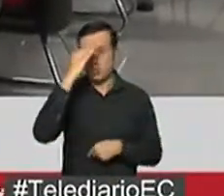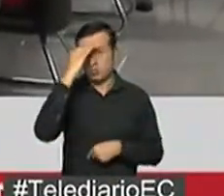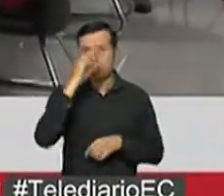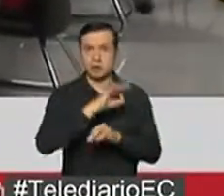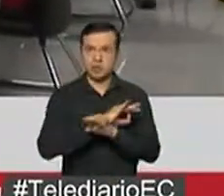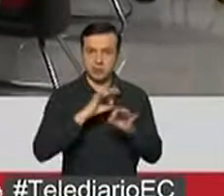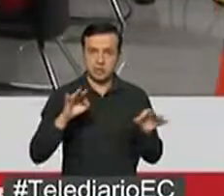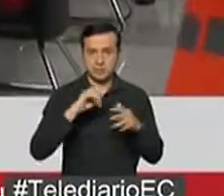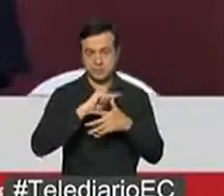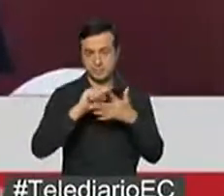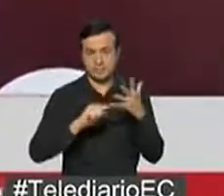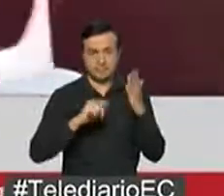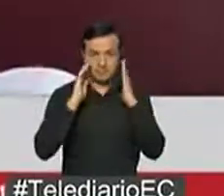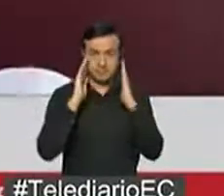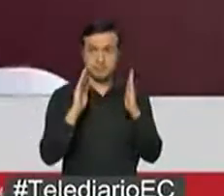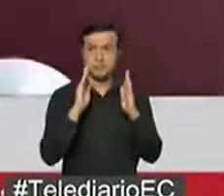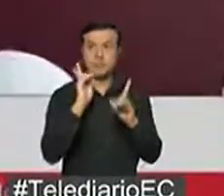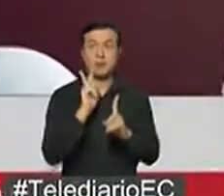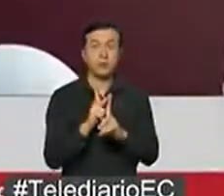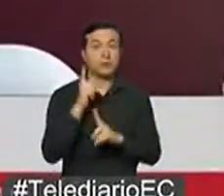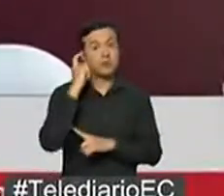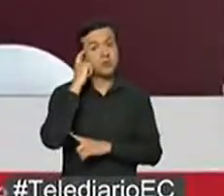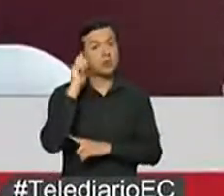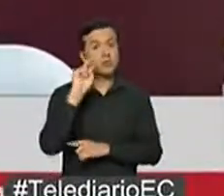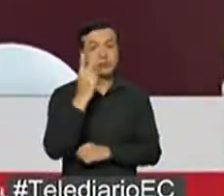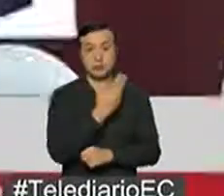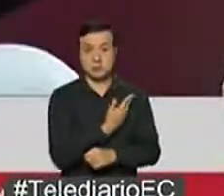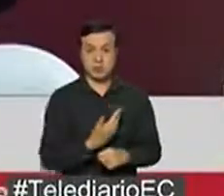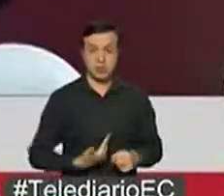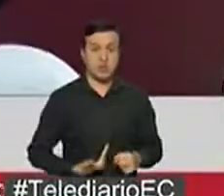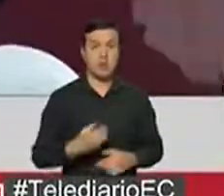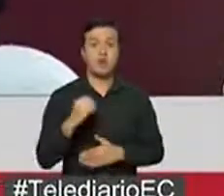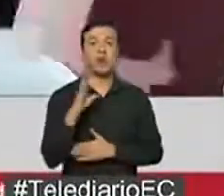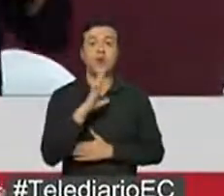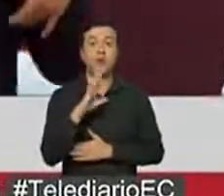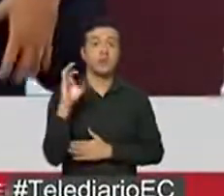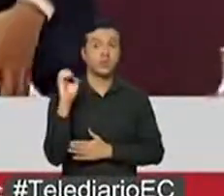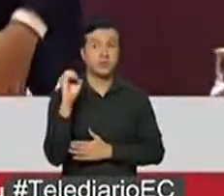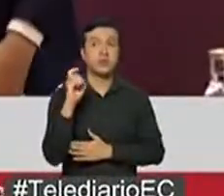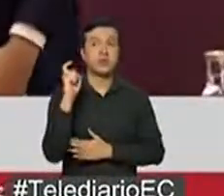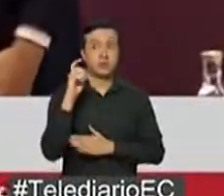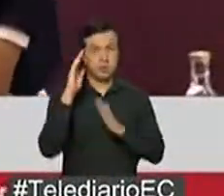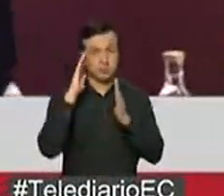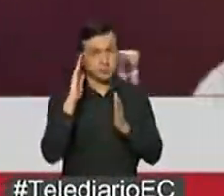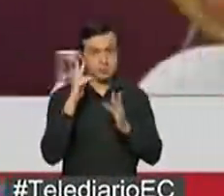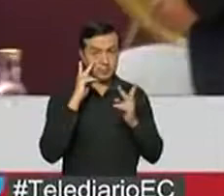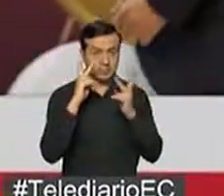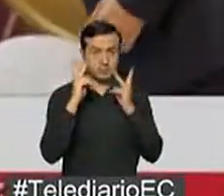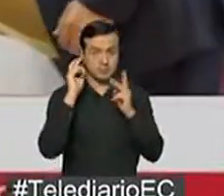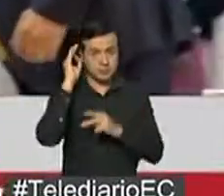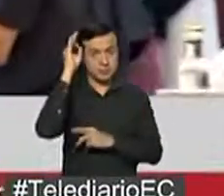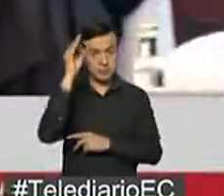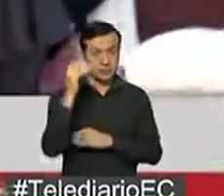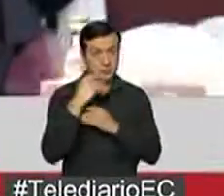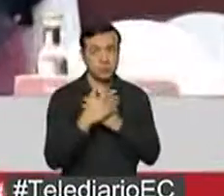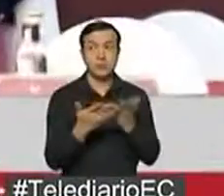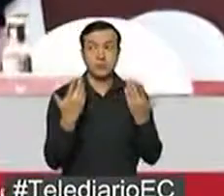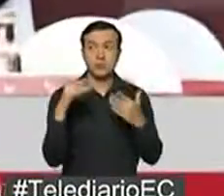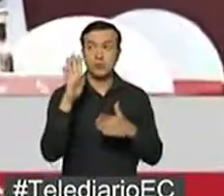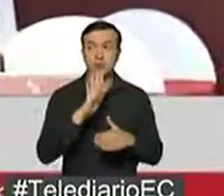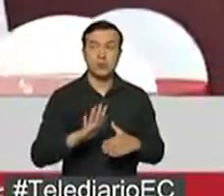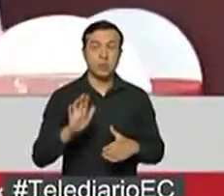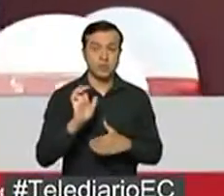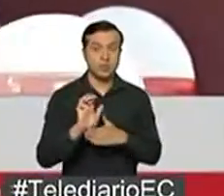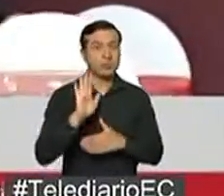entre otros un aspecto que a criterio del vicepresidente otros sonnenholzner debe determinar la visión que a futuro tome el ecuador